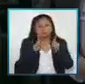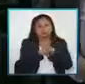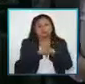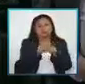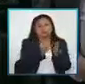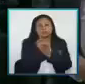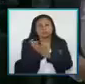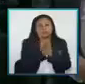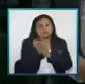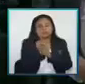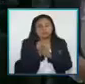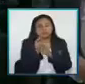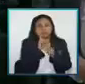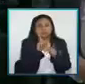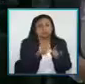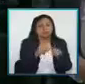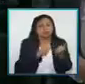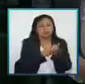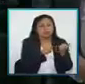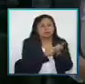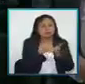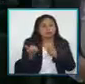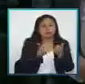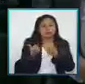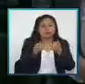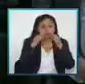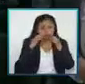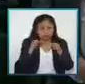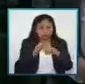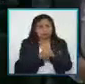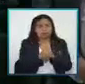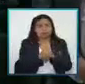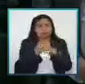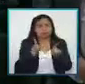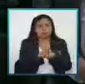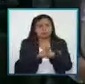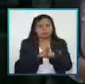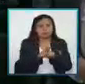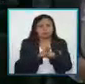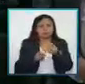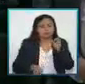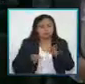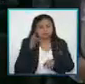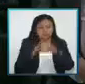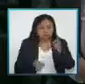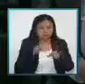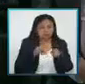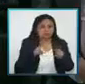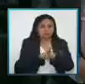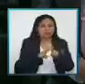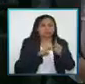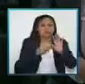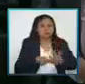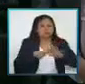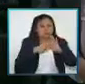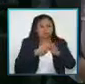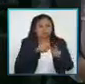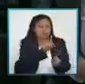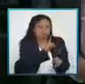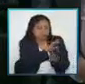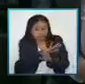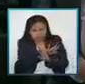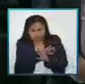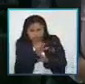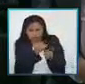una institución auxiliar de la administración pública y de los tribunales, con funciones